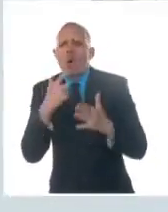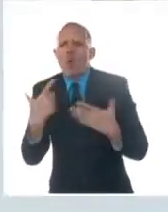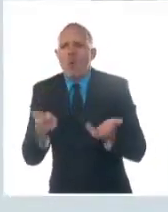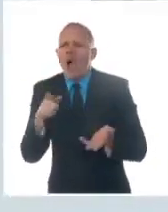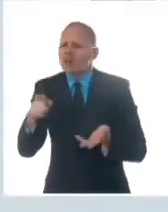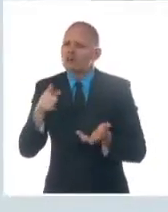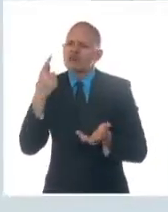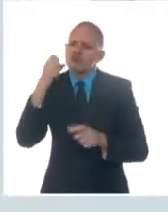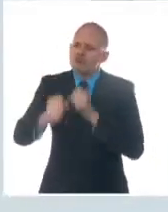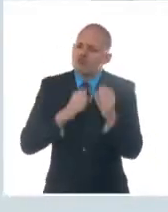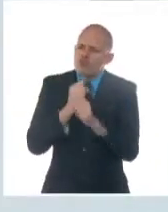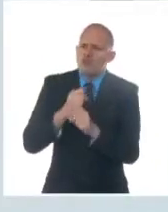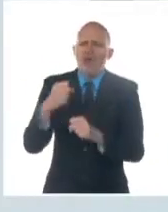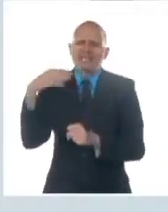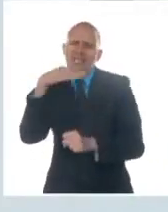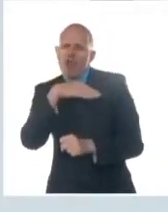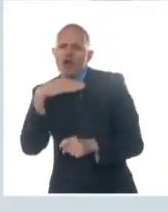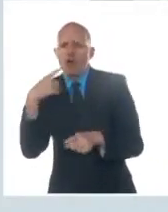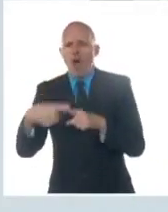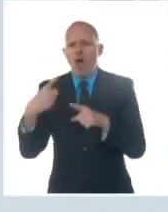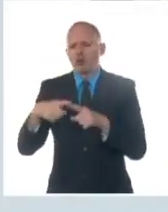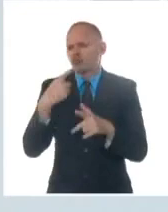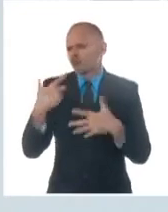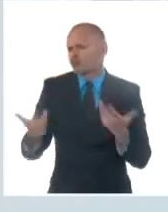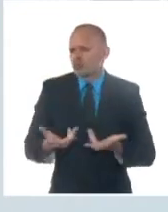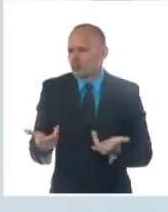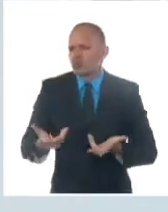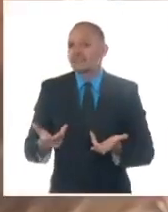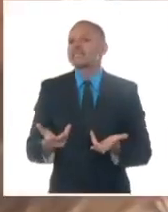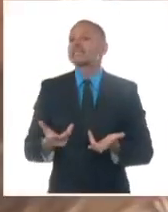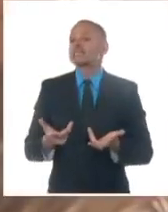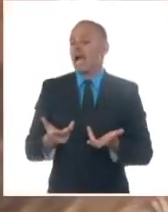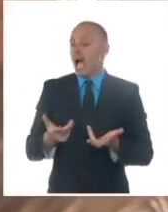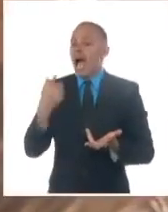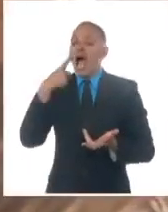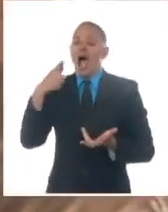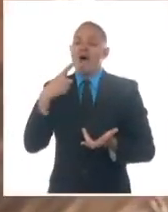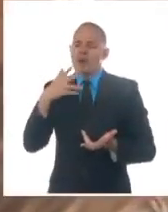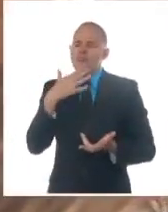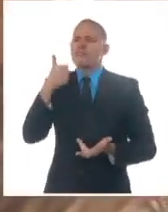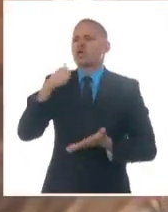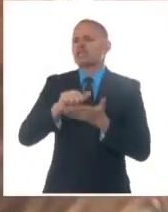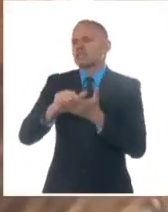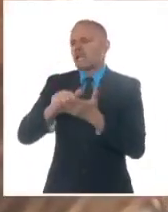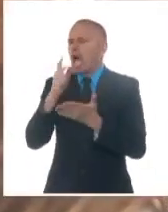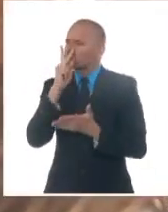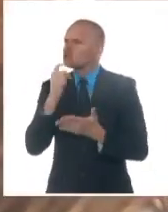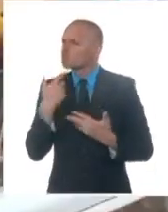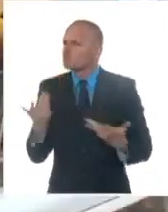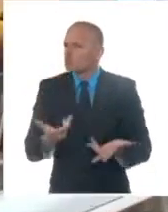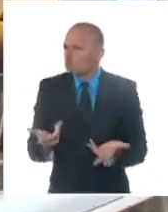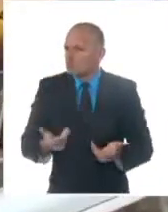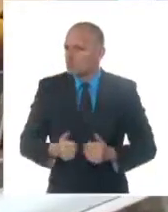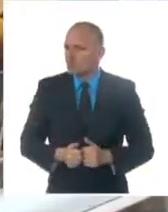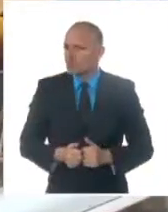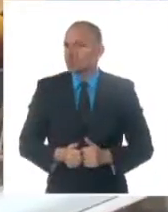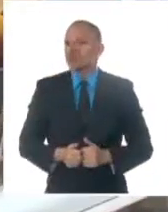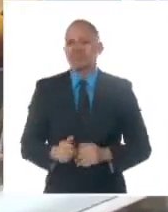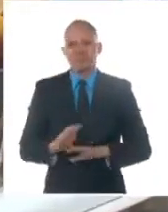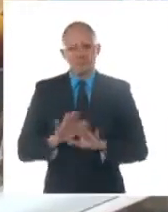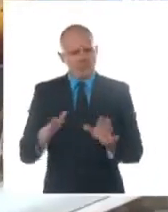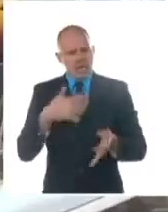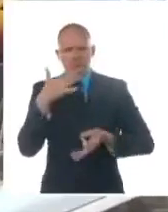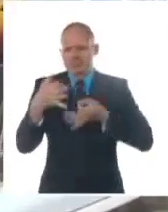informatización y los esfuerzos del sector por lograr mayor agilidad y calidad en los servicios. El programa incluye competencias